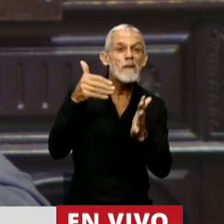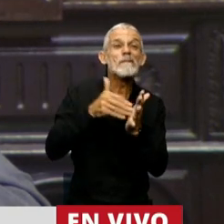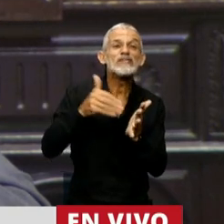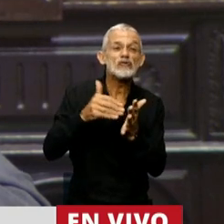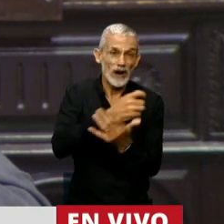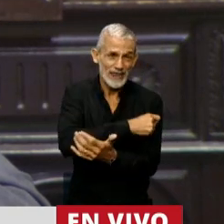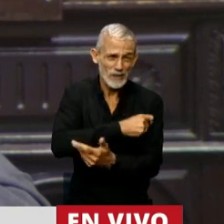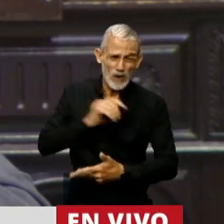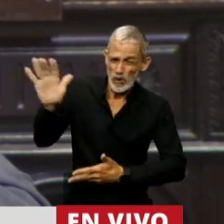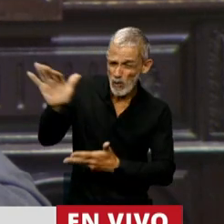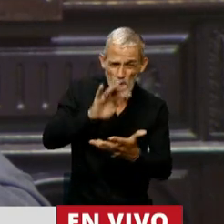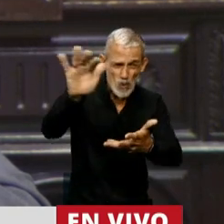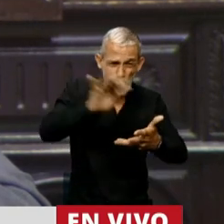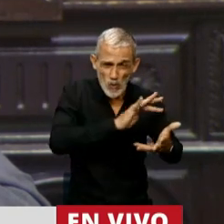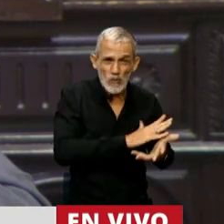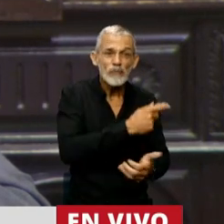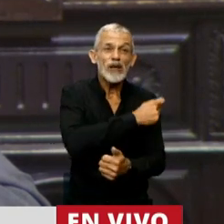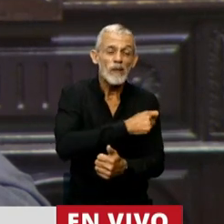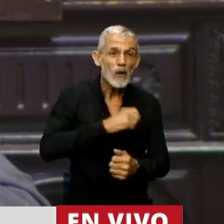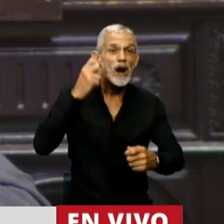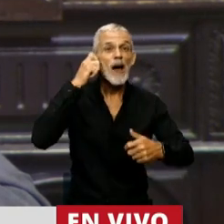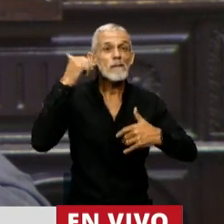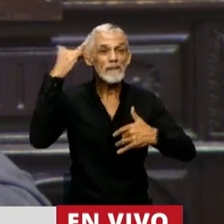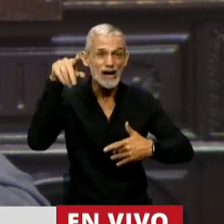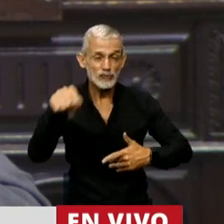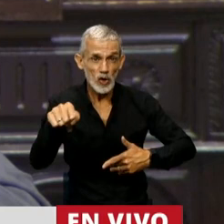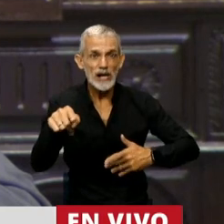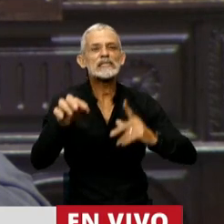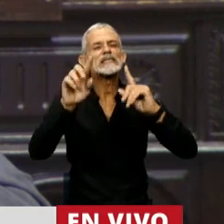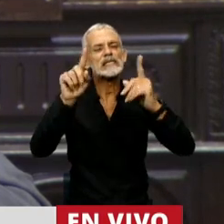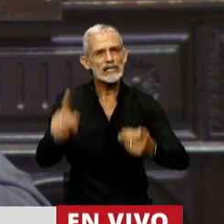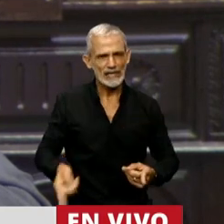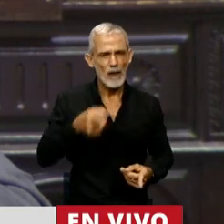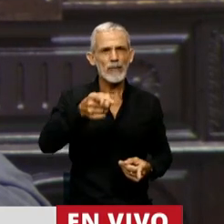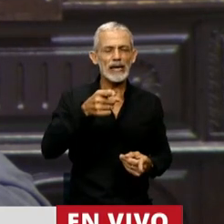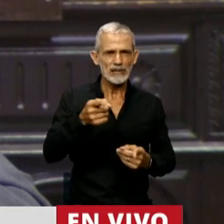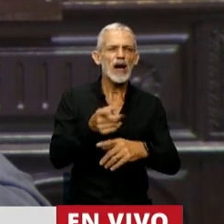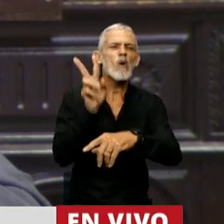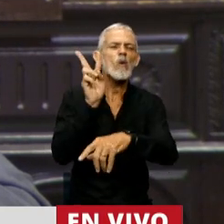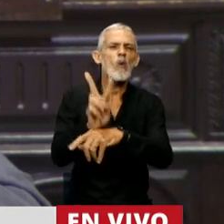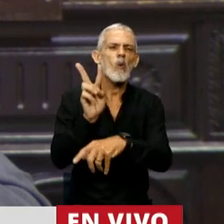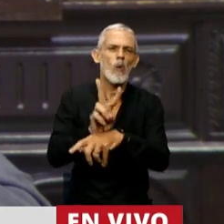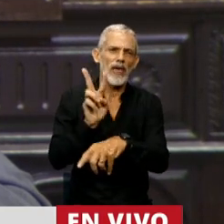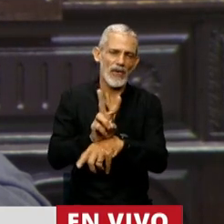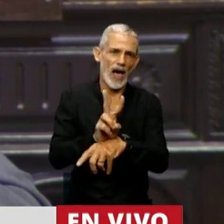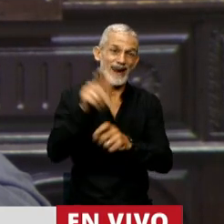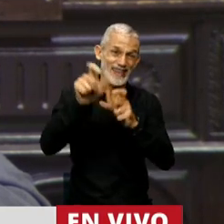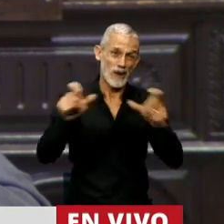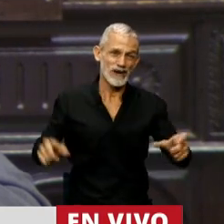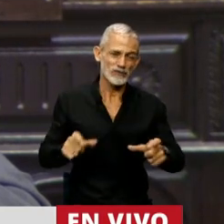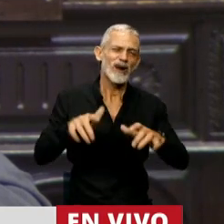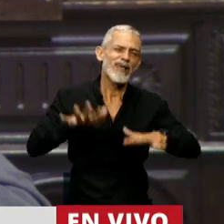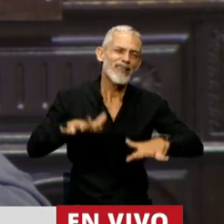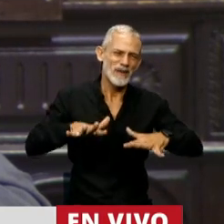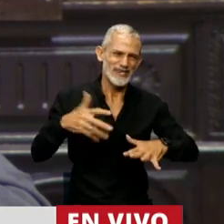a empezar a vacunar a nuestros adultos mayores. Eso también es hacer protección de quienes son más débiles